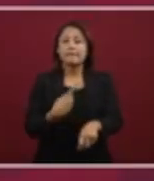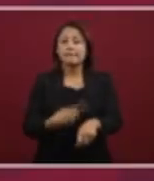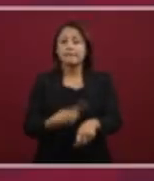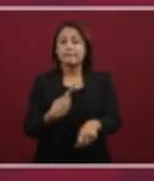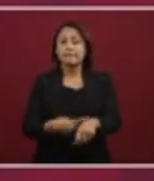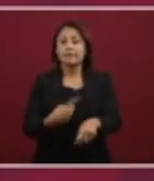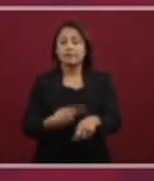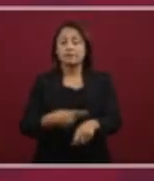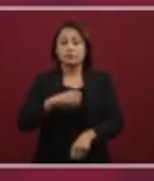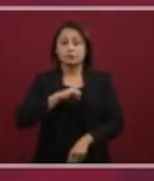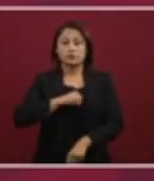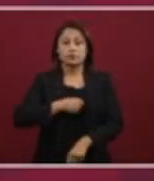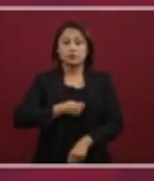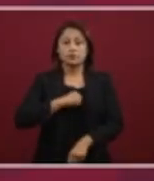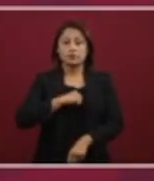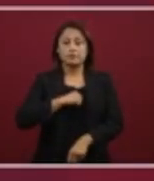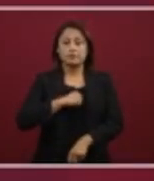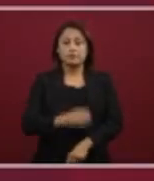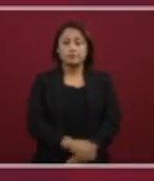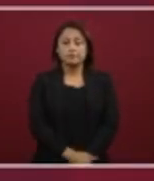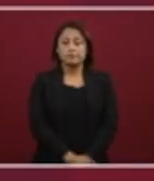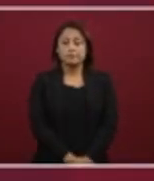de SIDA.